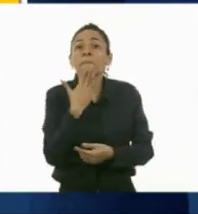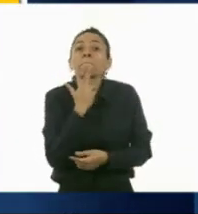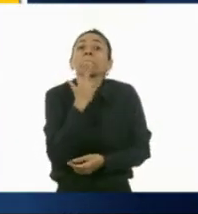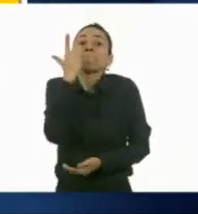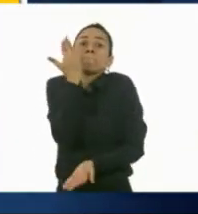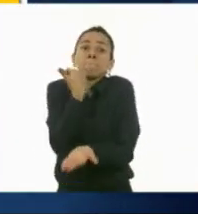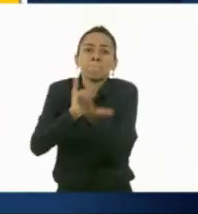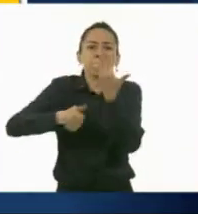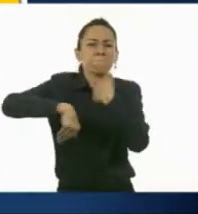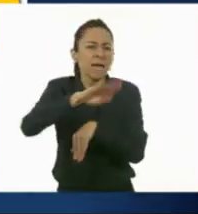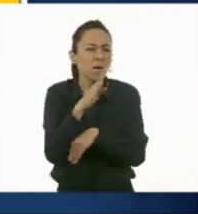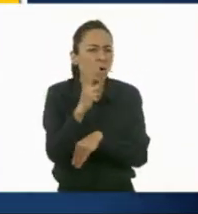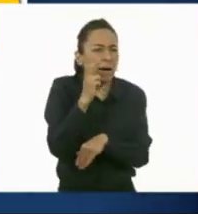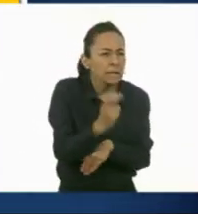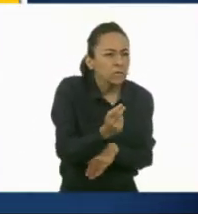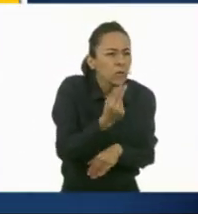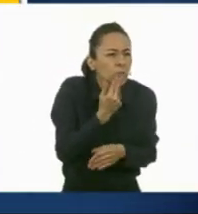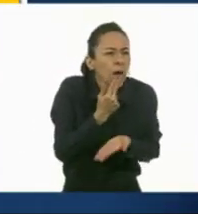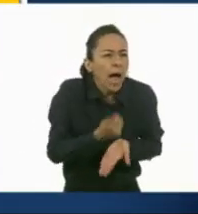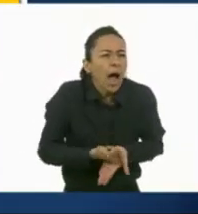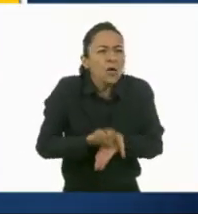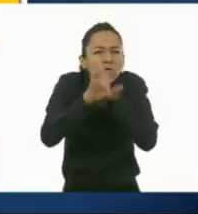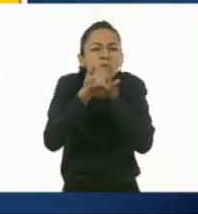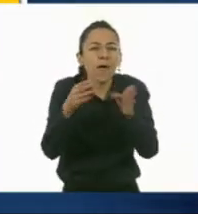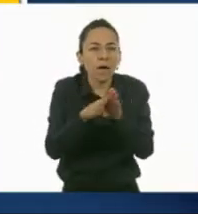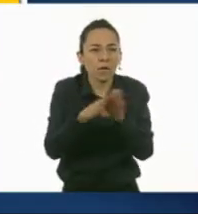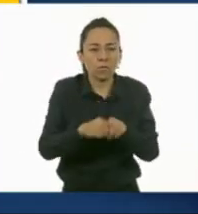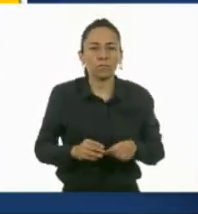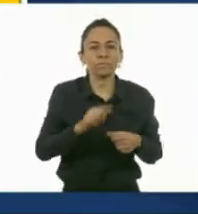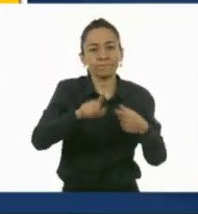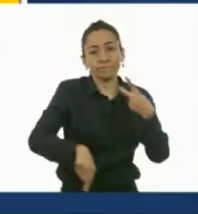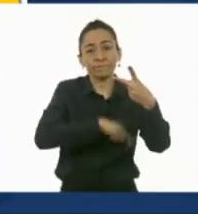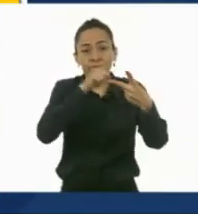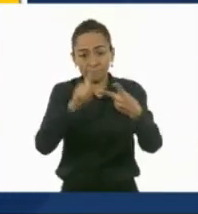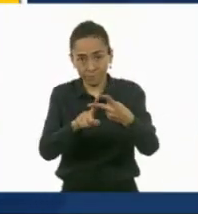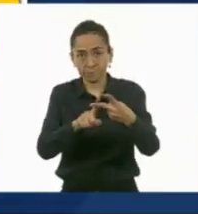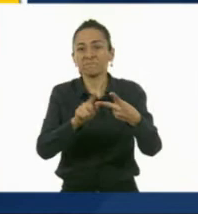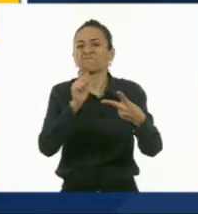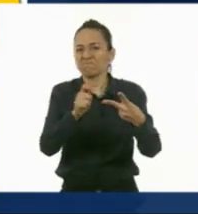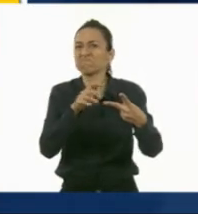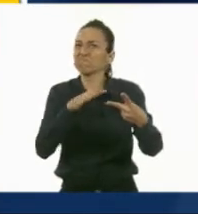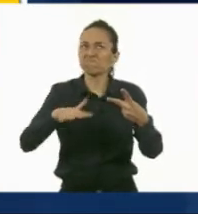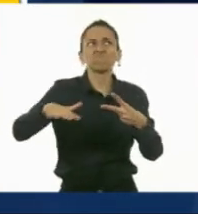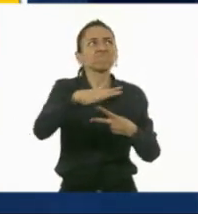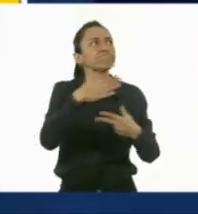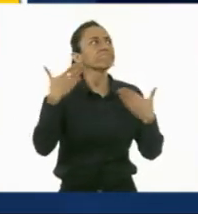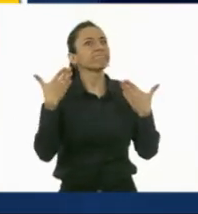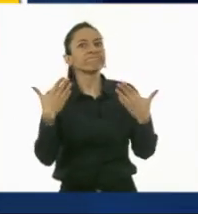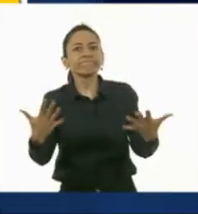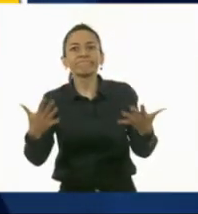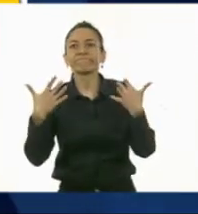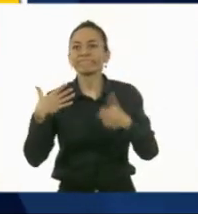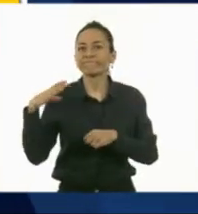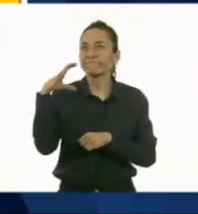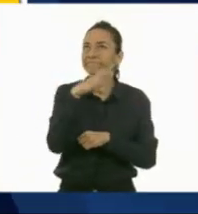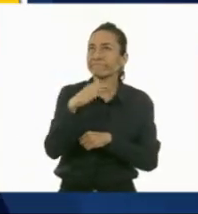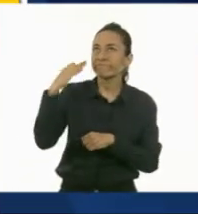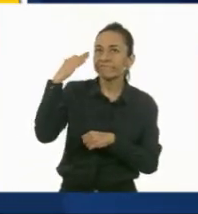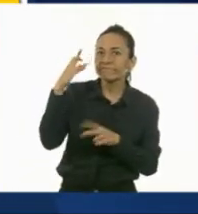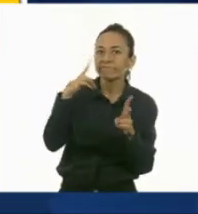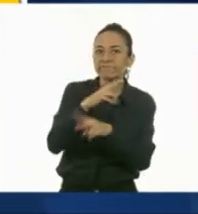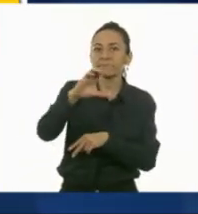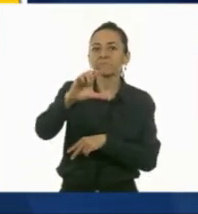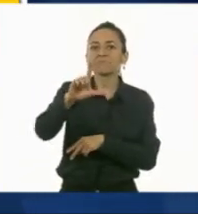poco. Entre más agradables sean las condiciones climáticas, mayor